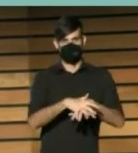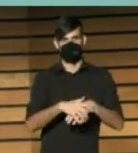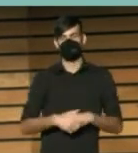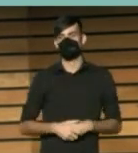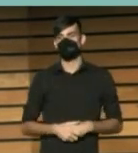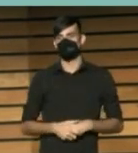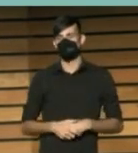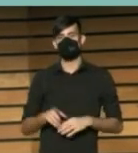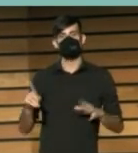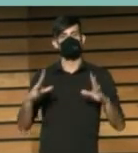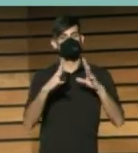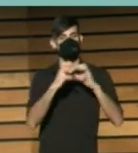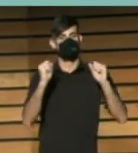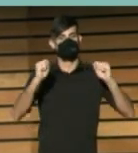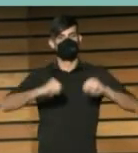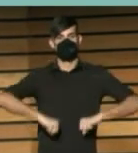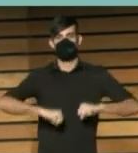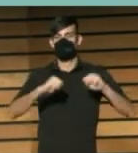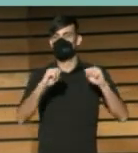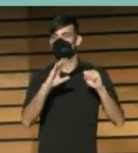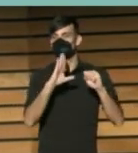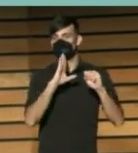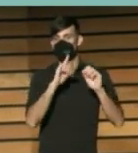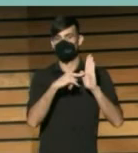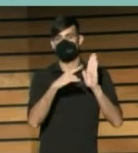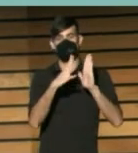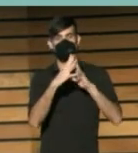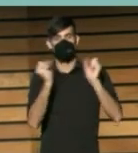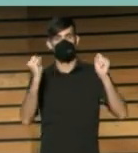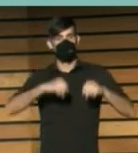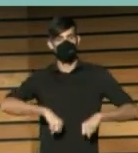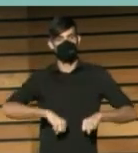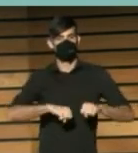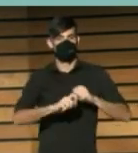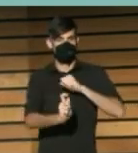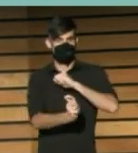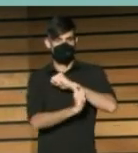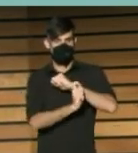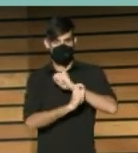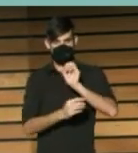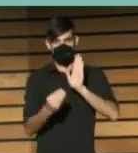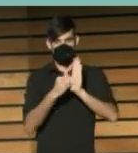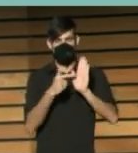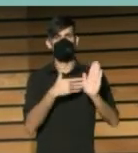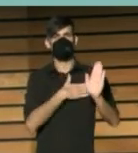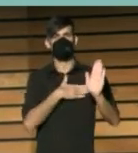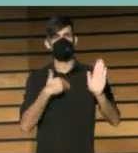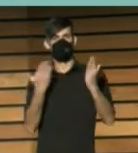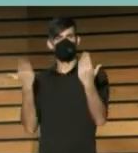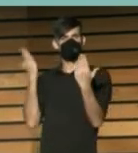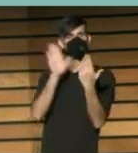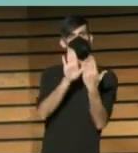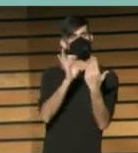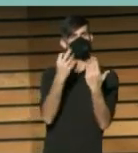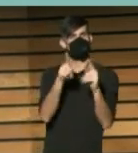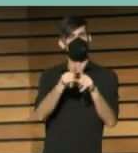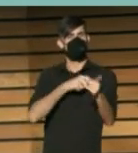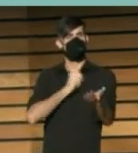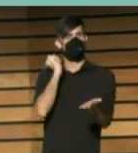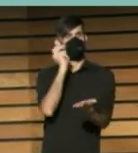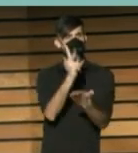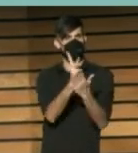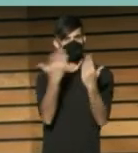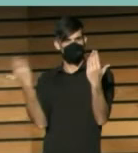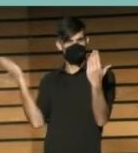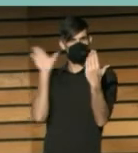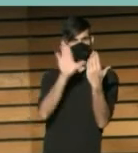Este pacto, esta parte de pacto que consiste en esta estrategia, quiere hacer frente a una serie de retos que quiero